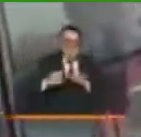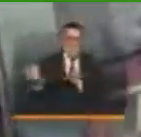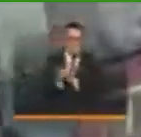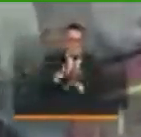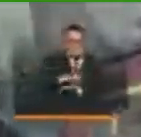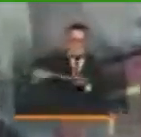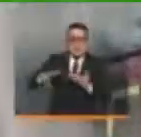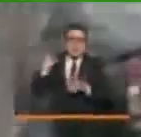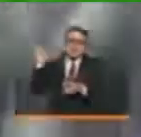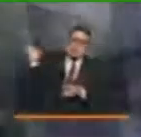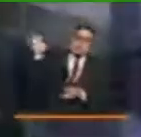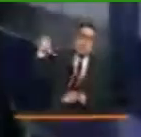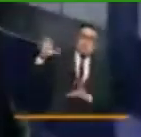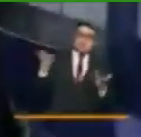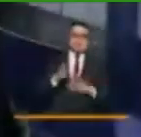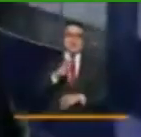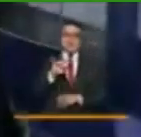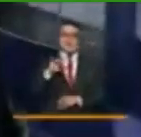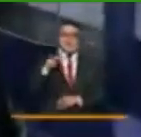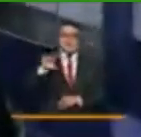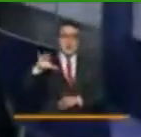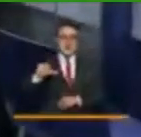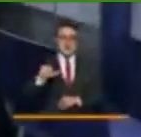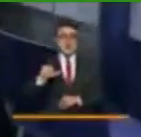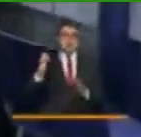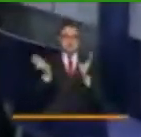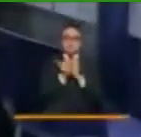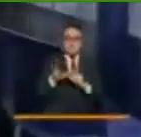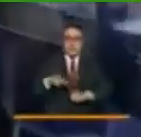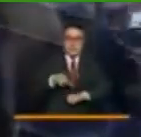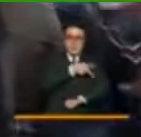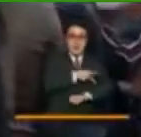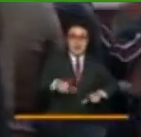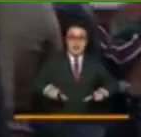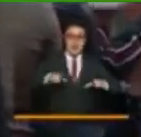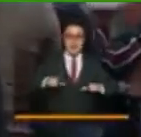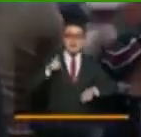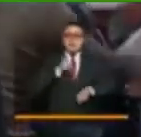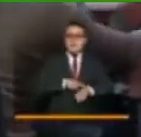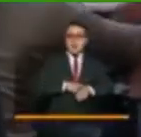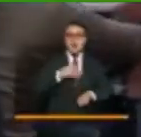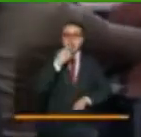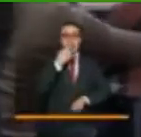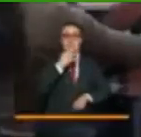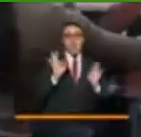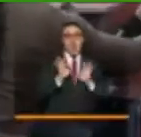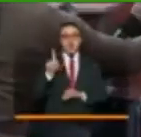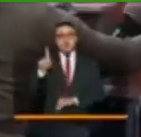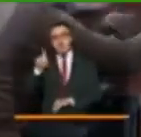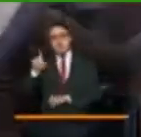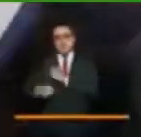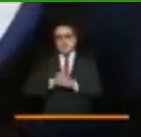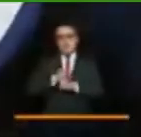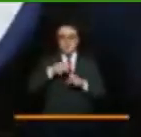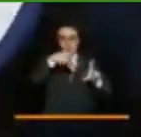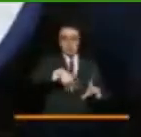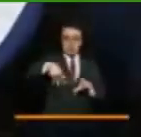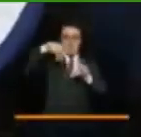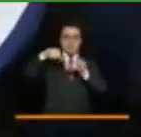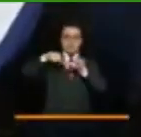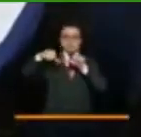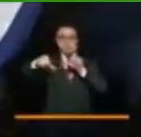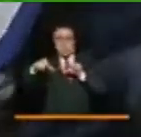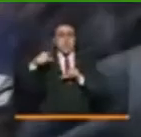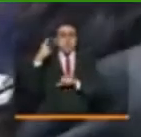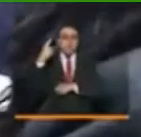presenciales en Rumania. La oferta está habilitada para estudios en pregrado que tendrán una duración de 3 a 6 años, maestría con permanencia de